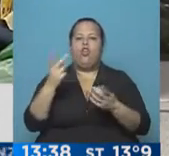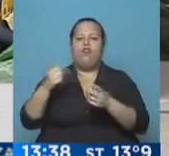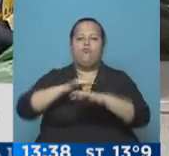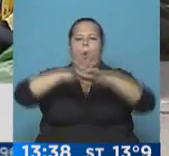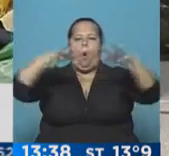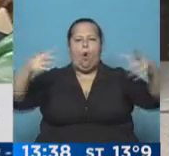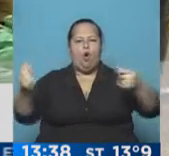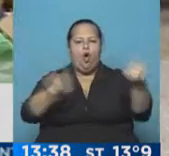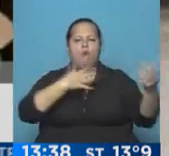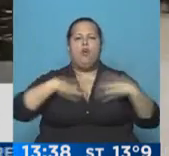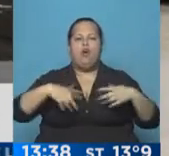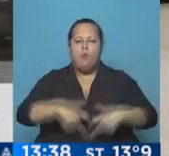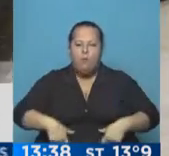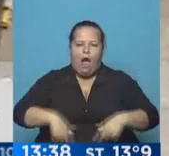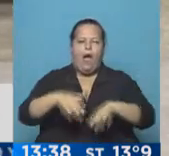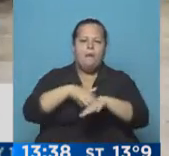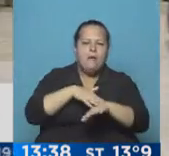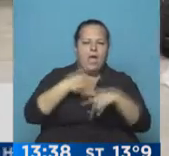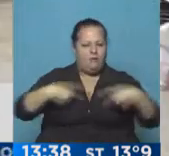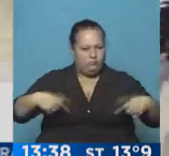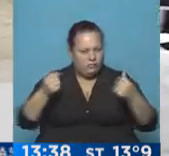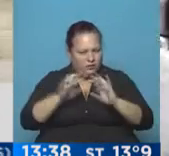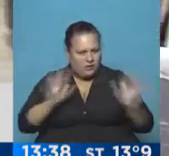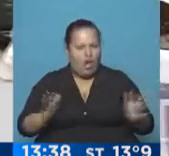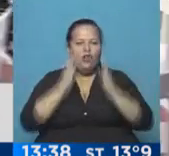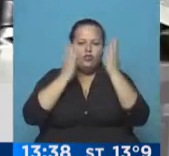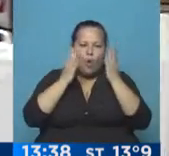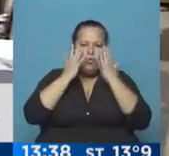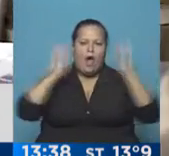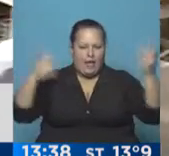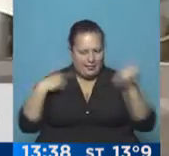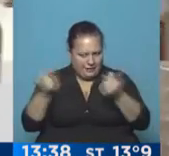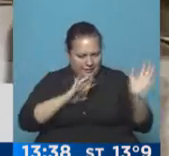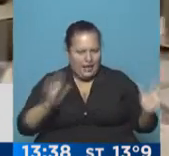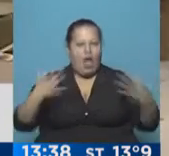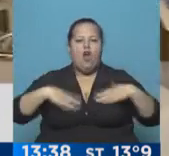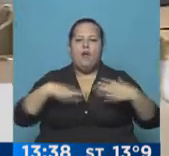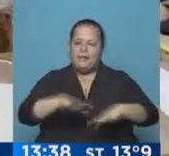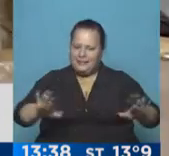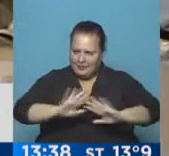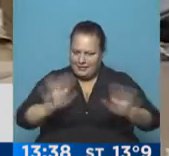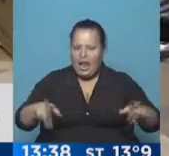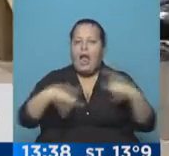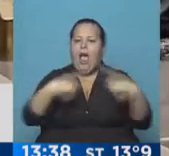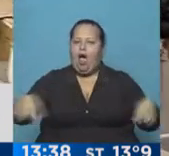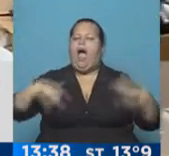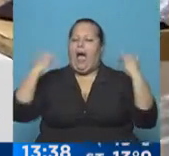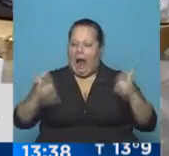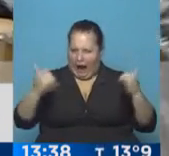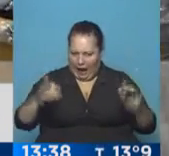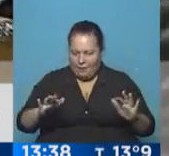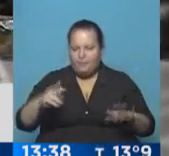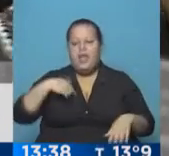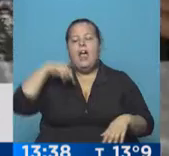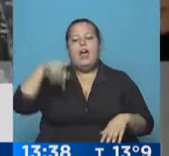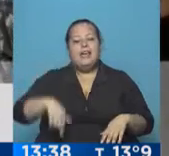grandes de ropa interior que es lo que más nos hace falta toallas y toallones y ropa para chicos y lo demás lo tenemos lo